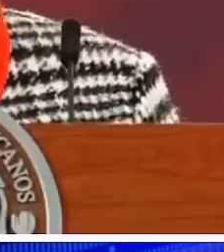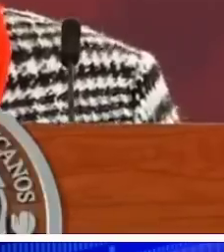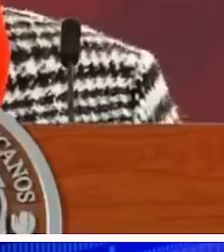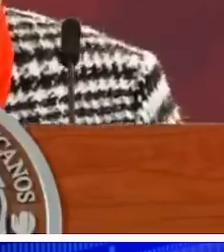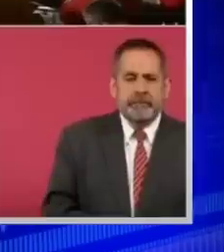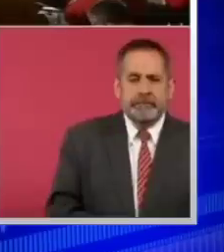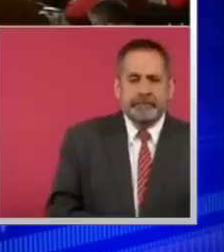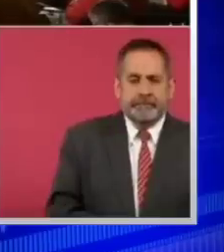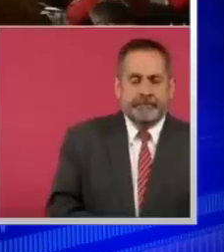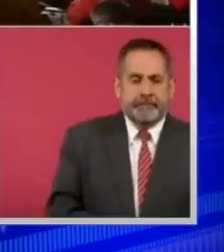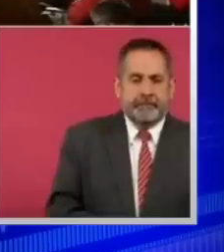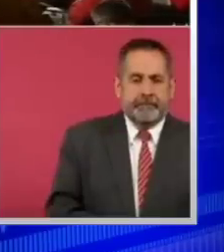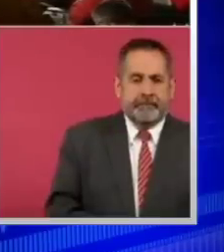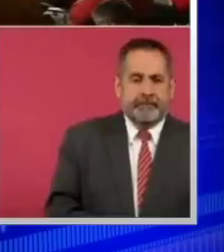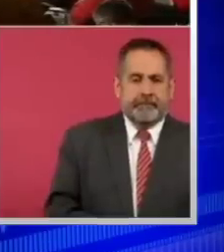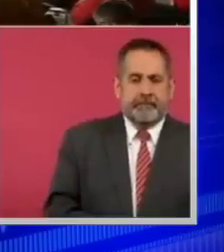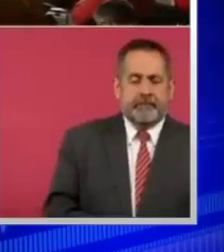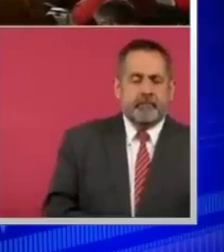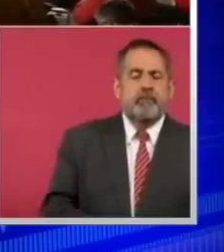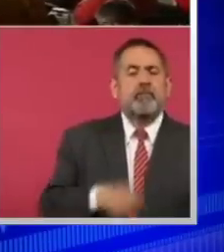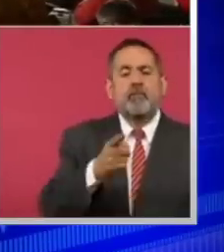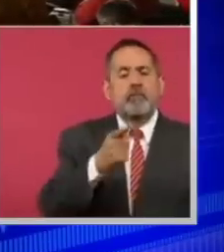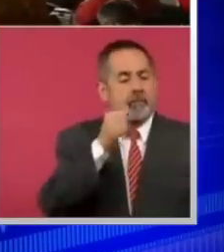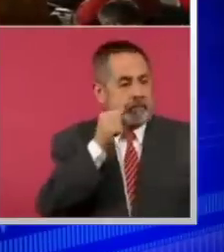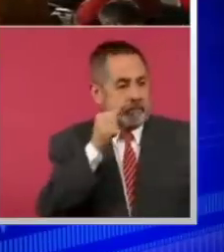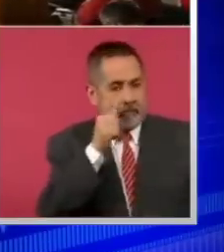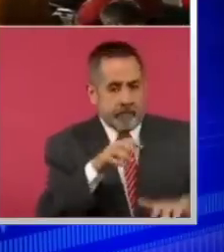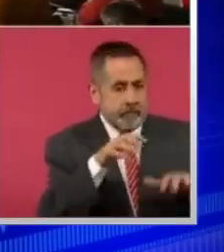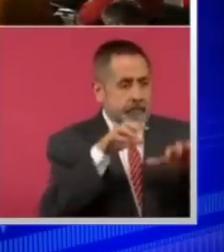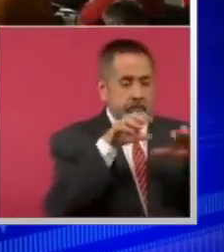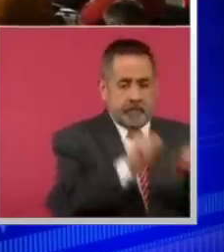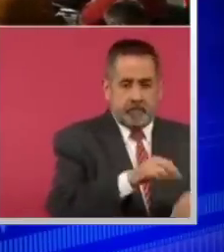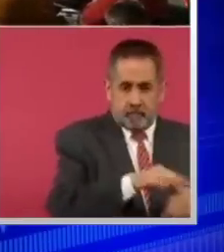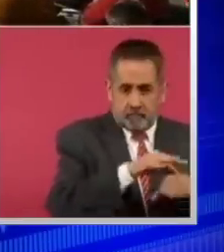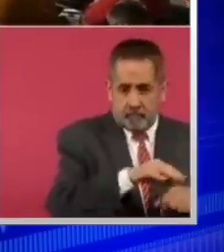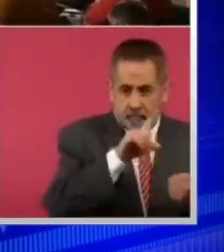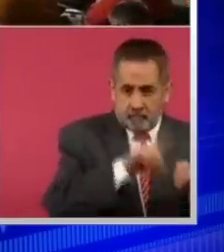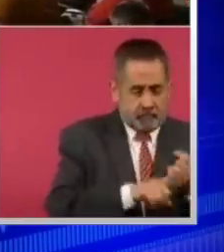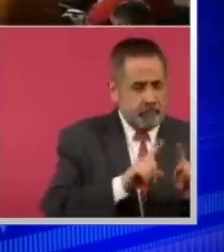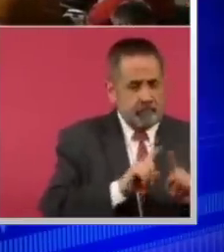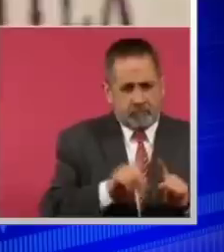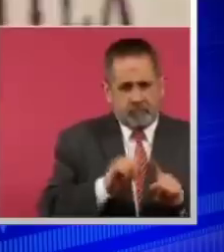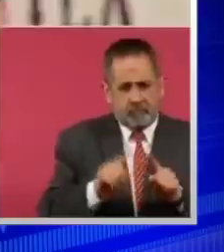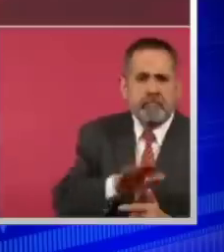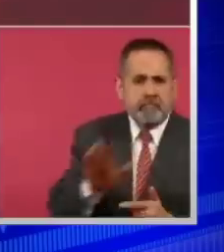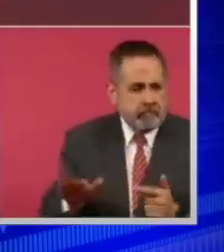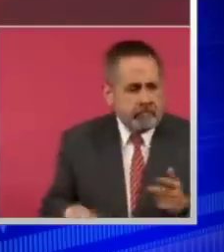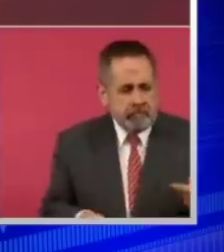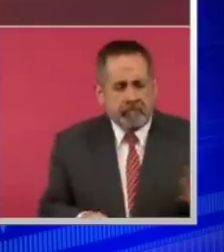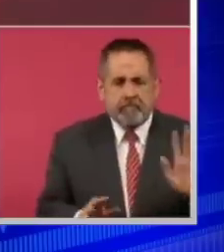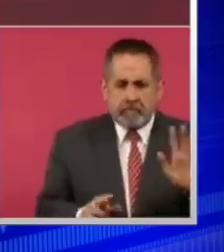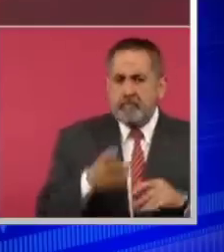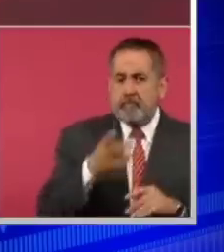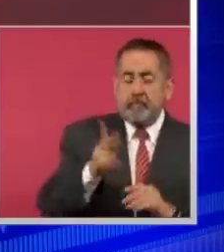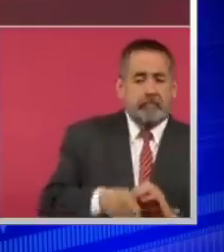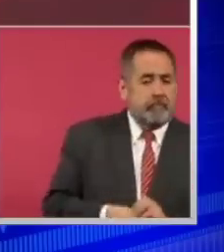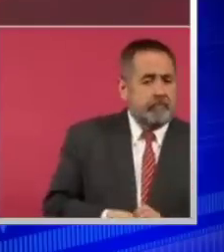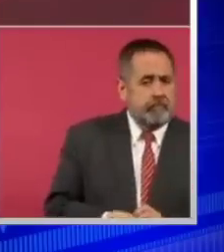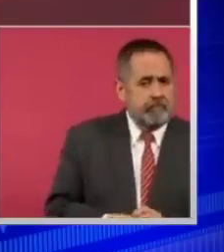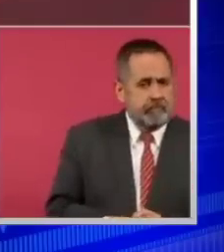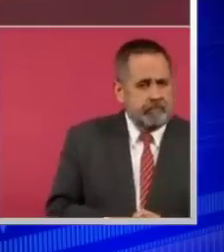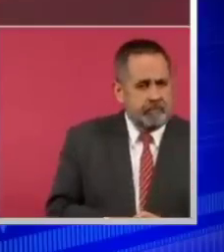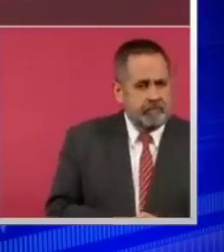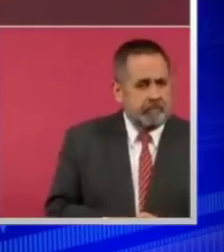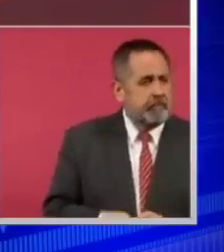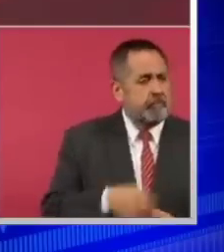gobernación se le detuvo en flagrancia por varios delitos pero se